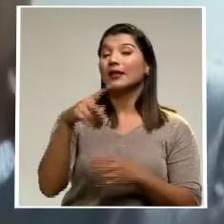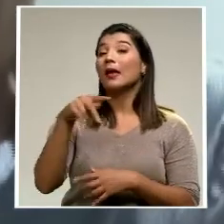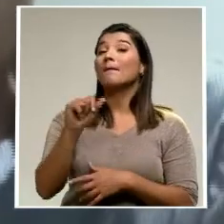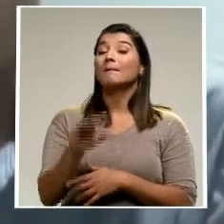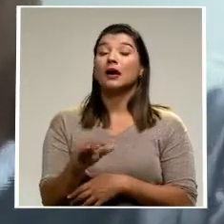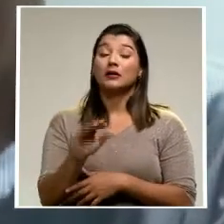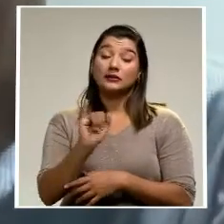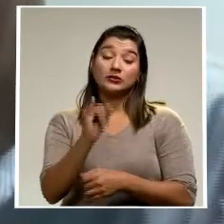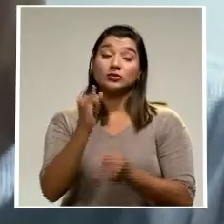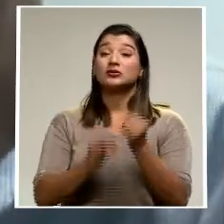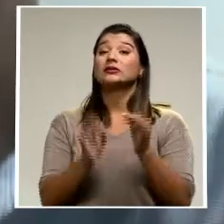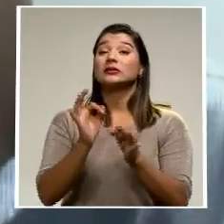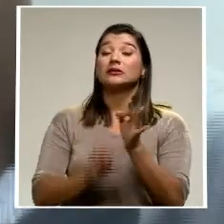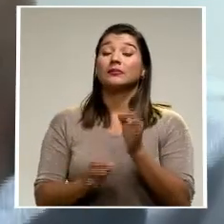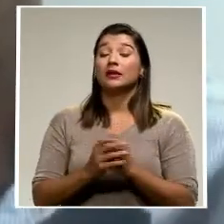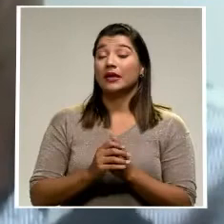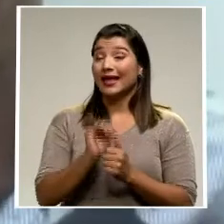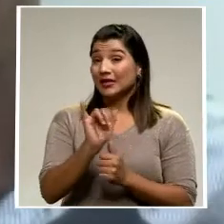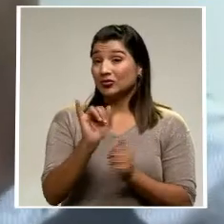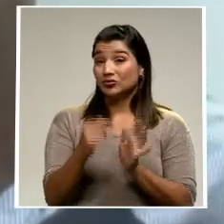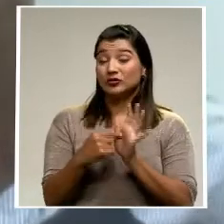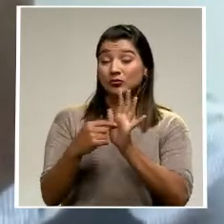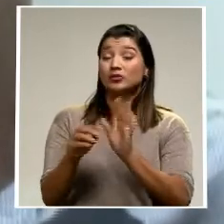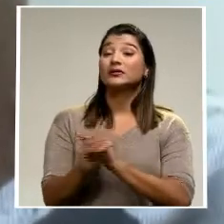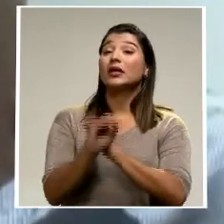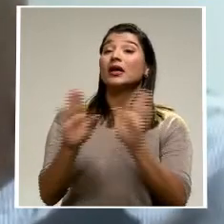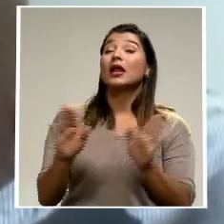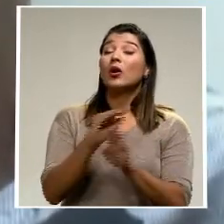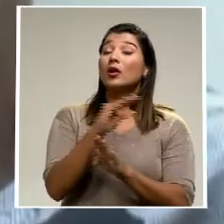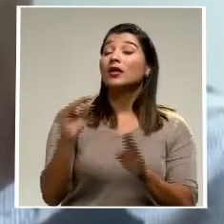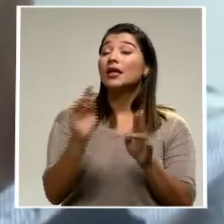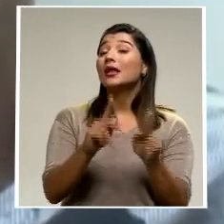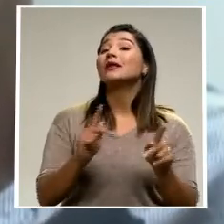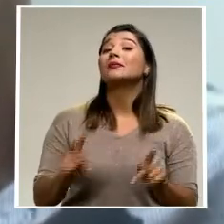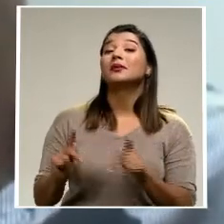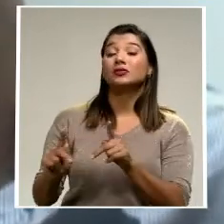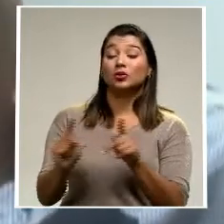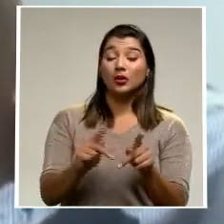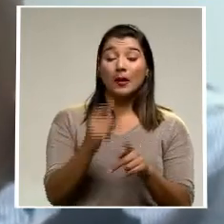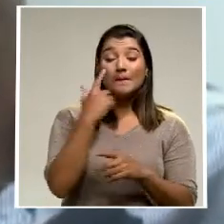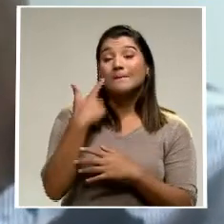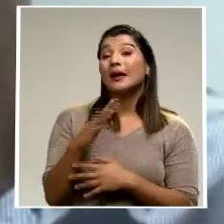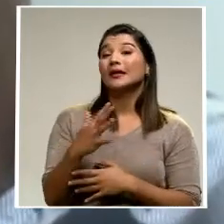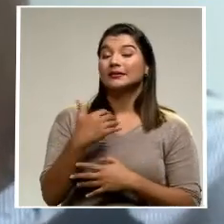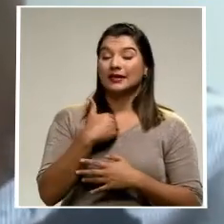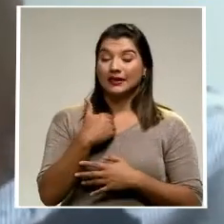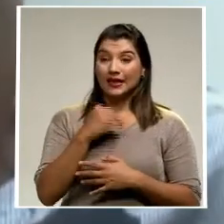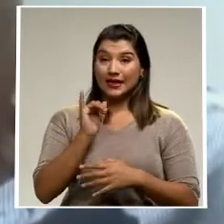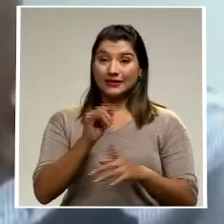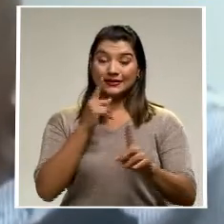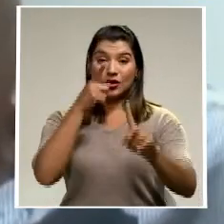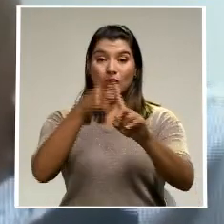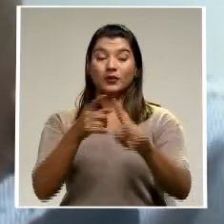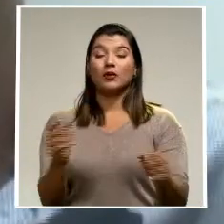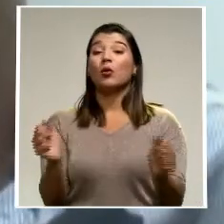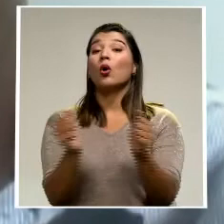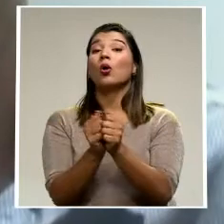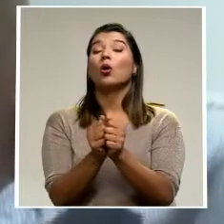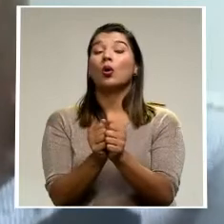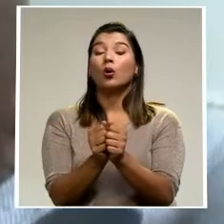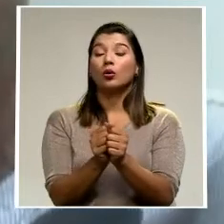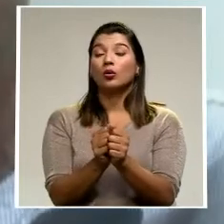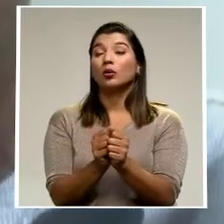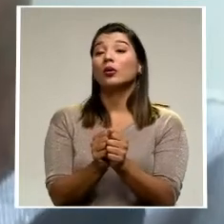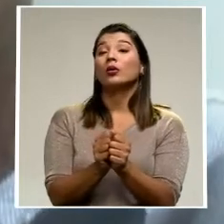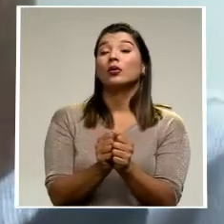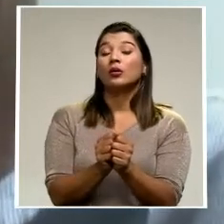es lo que está en evidencia, en donde hay gente que efectivamente pareciera que tiene estos fines con el objetivo